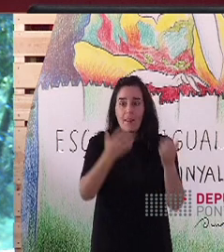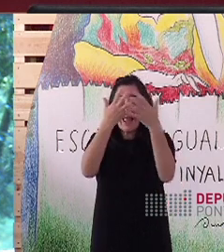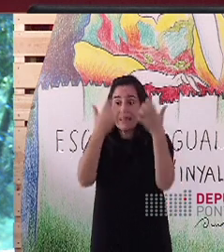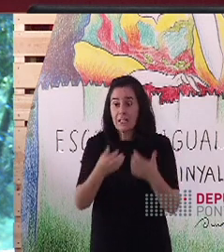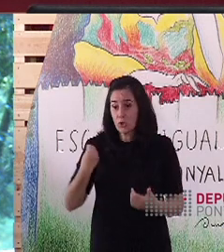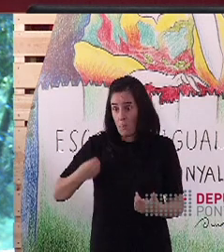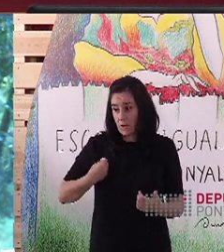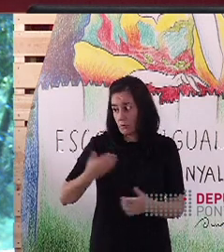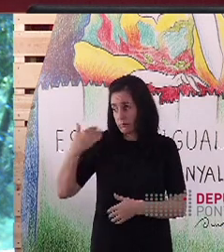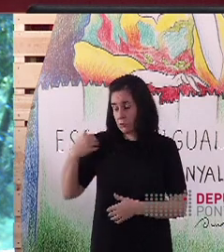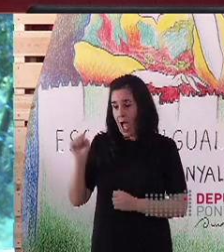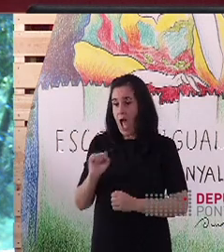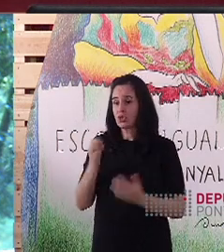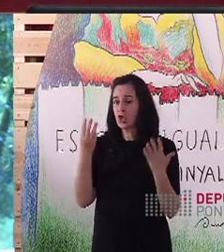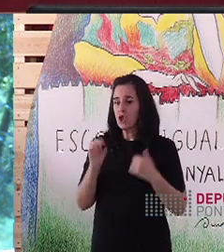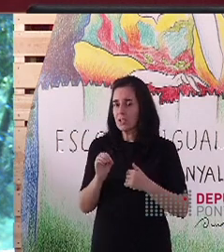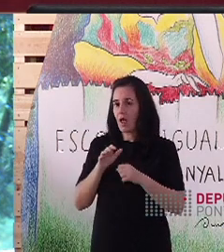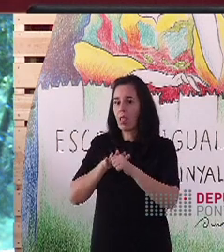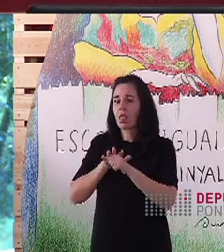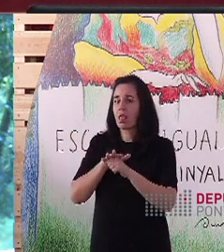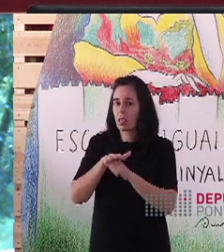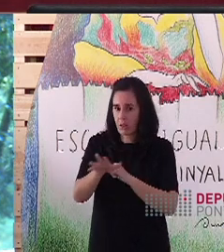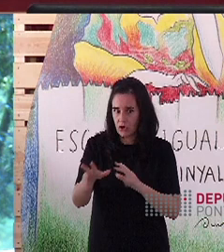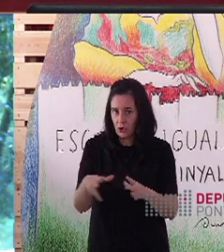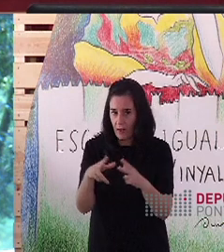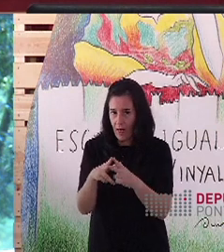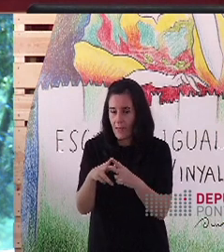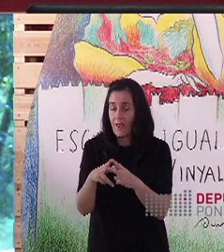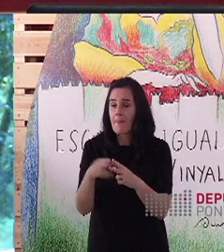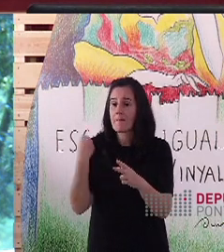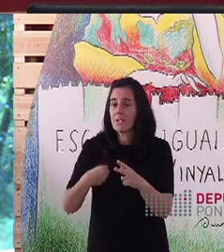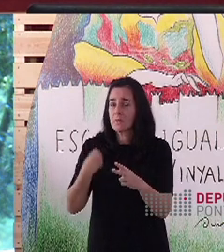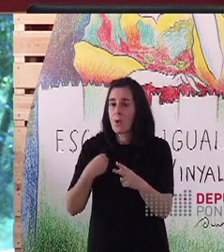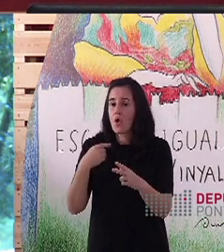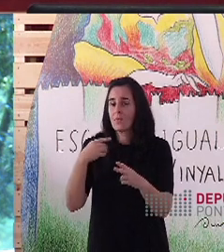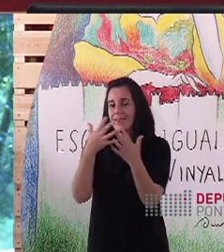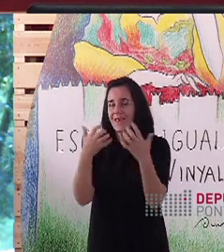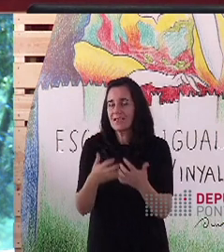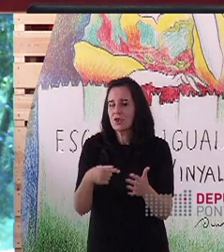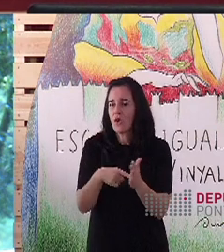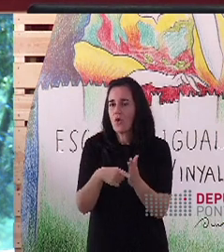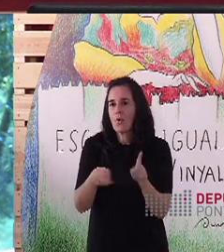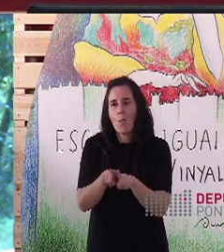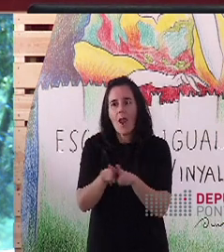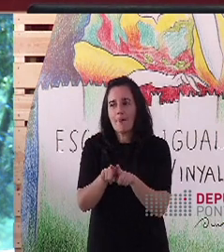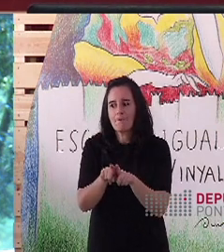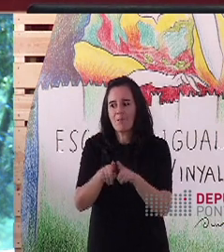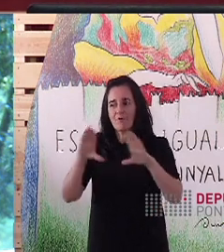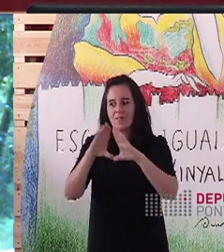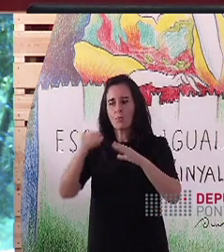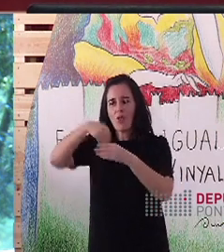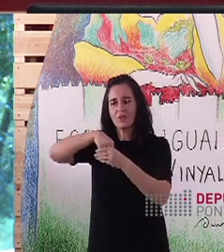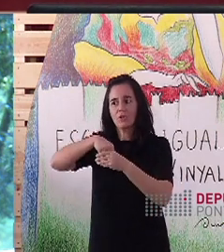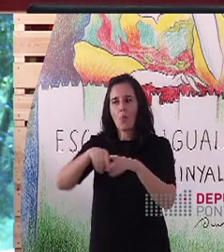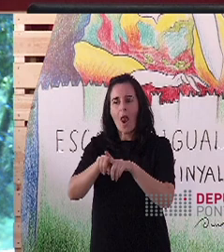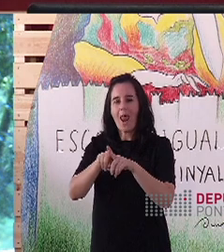influyente, ha sido, si me permitís que lo diga de esta manera, ha sido un auténtico cáncer para el feminismo. Y ha